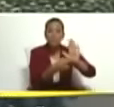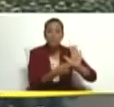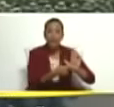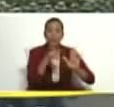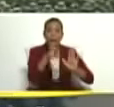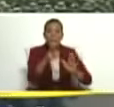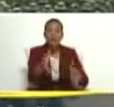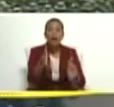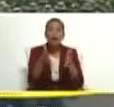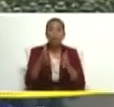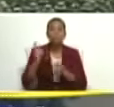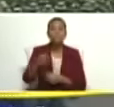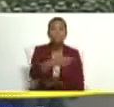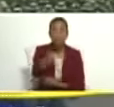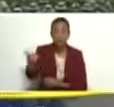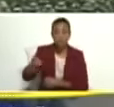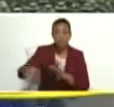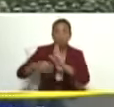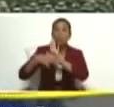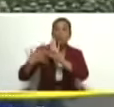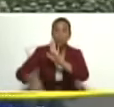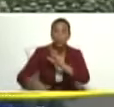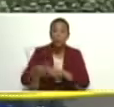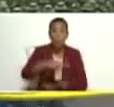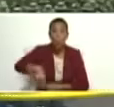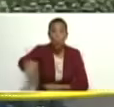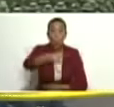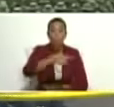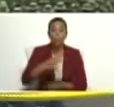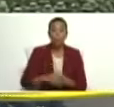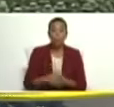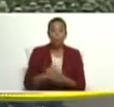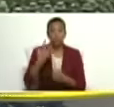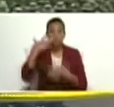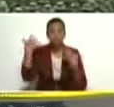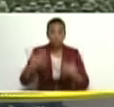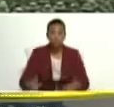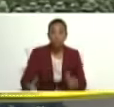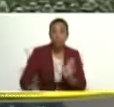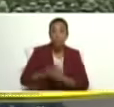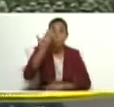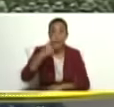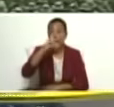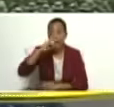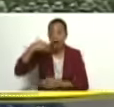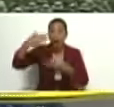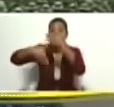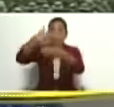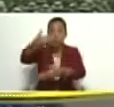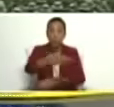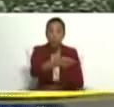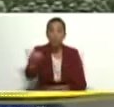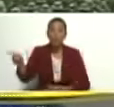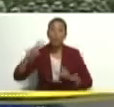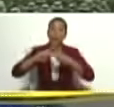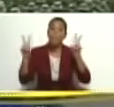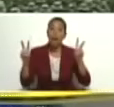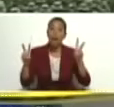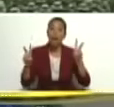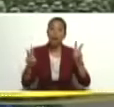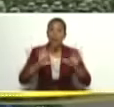es garantía y será garantía en los años por venir de la paz